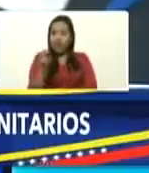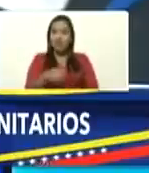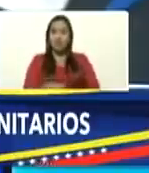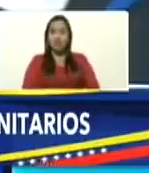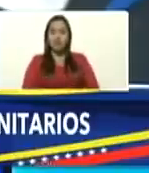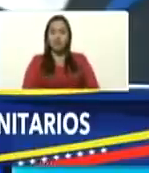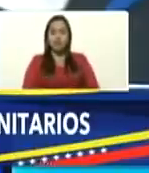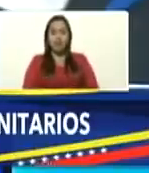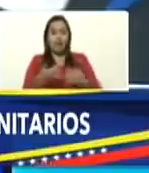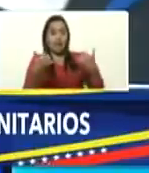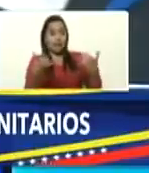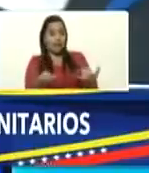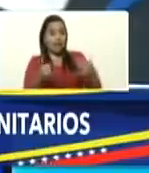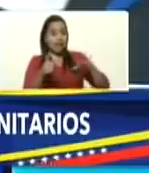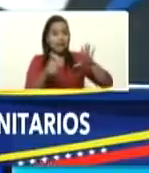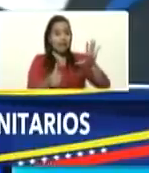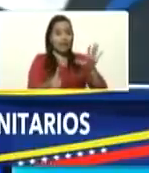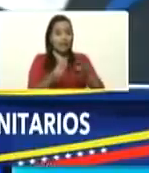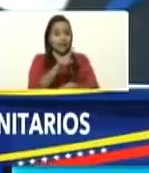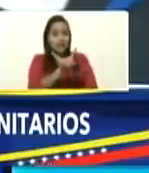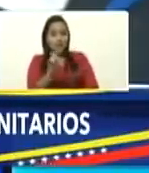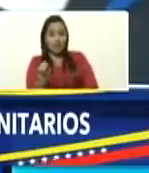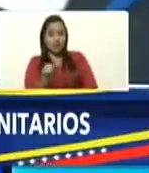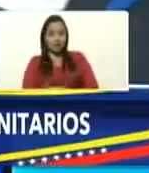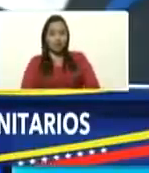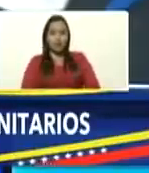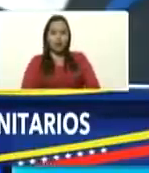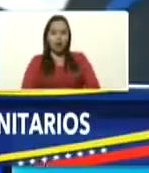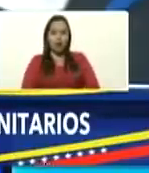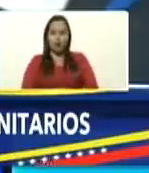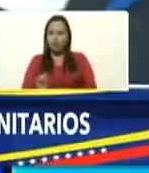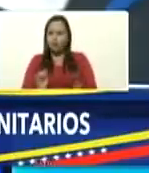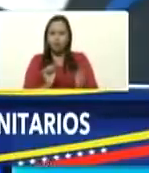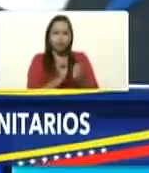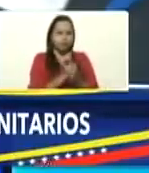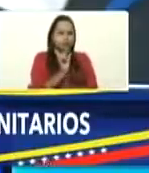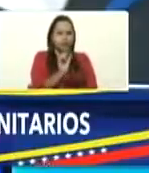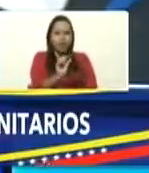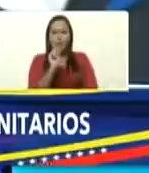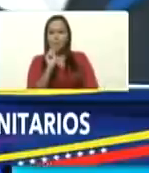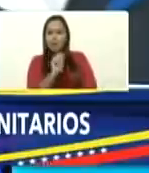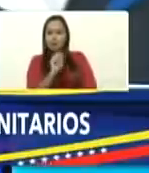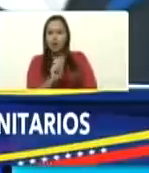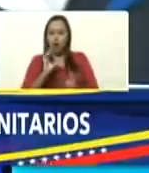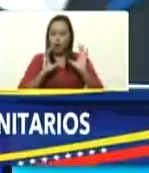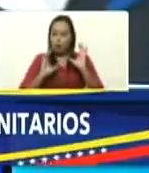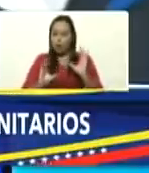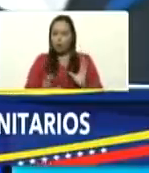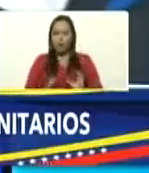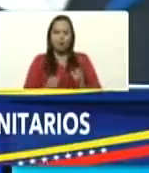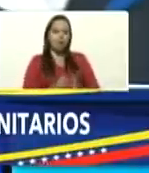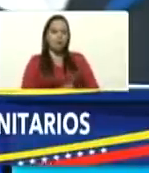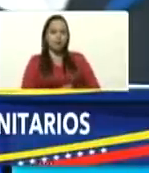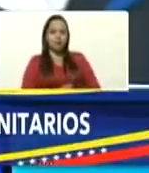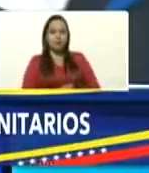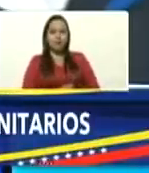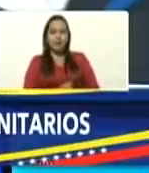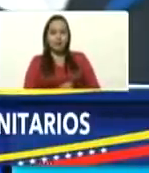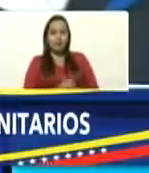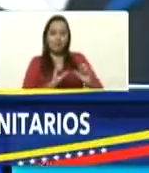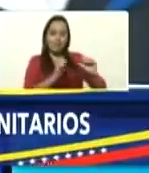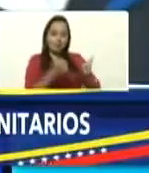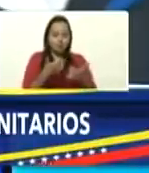las 6:10, quedan pocos minutos para que el cuerpo, taca,